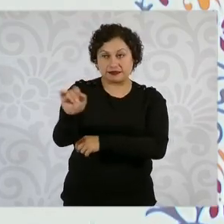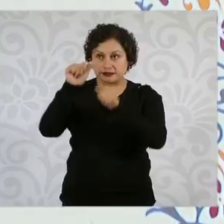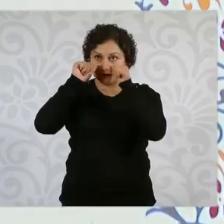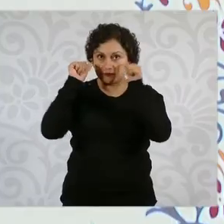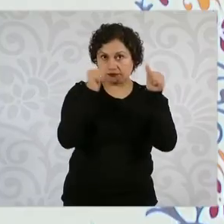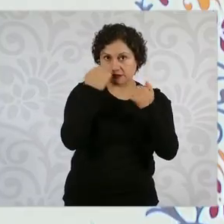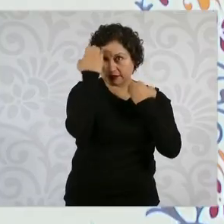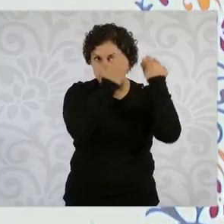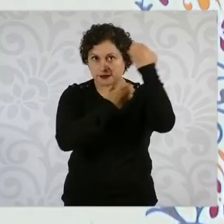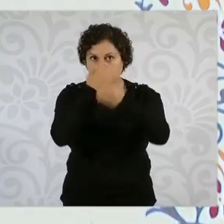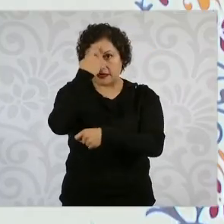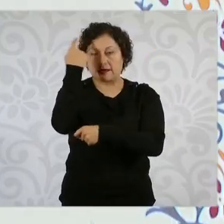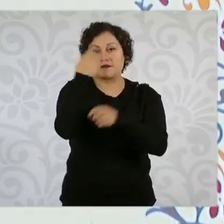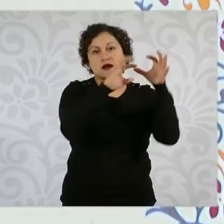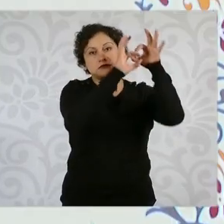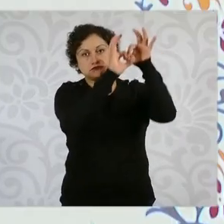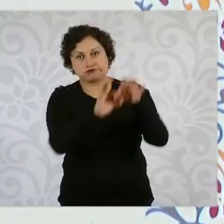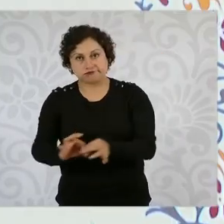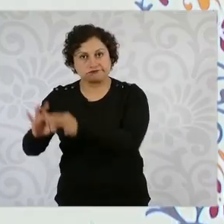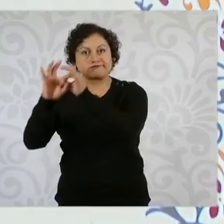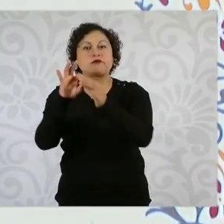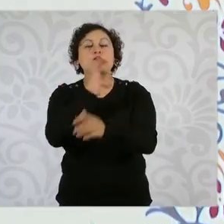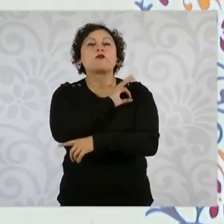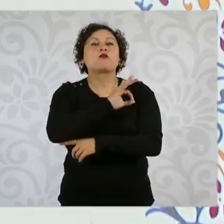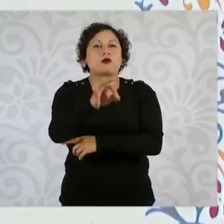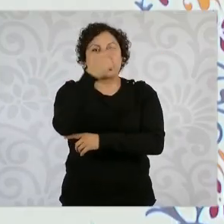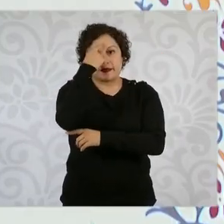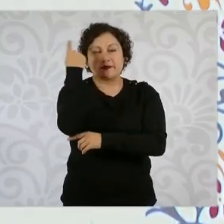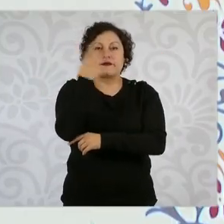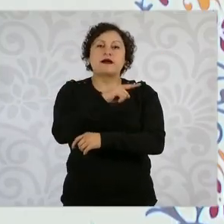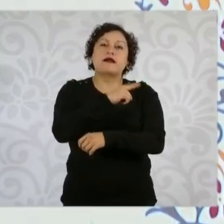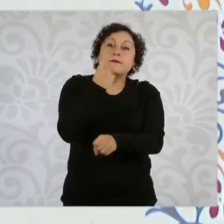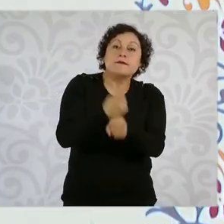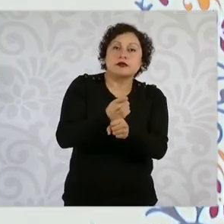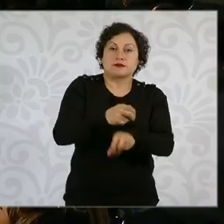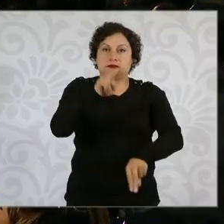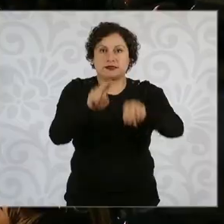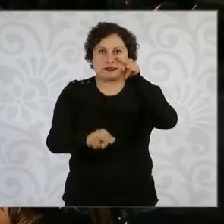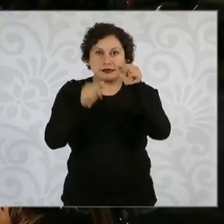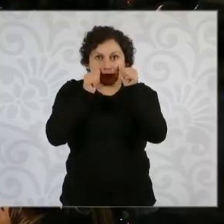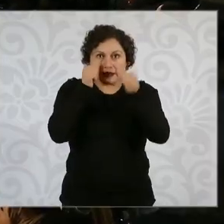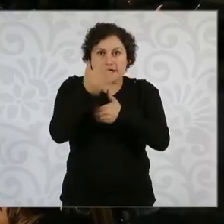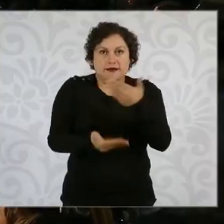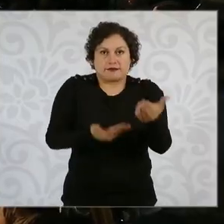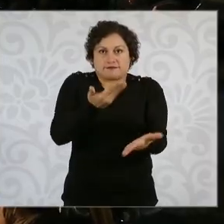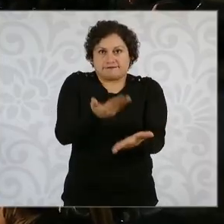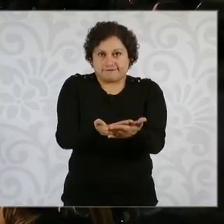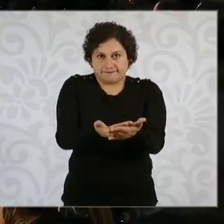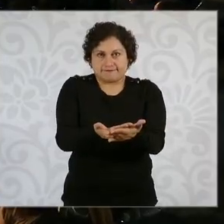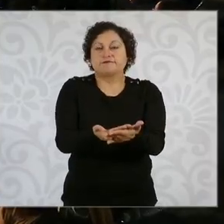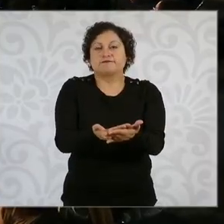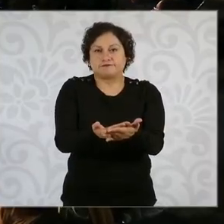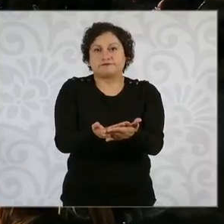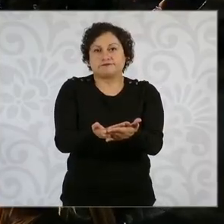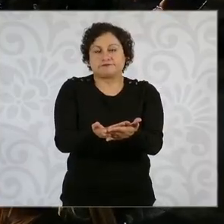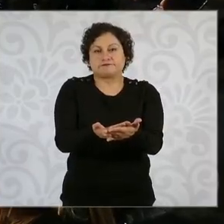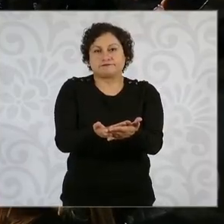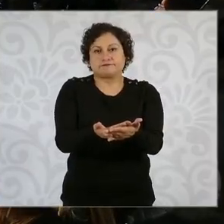logre la integración en la atención de primer nivel, en la consulta del primer nivel, así como lo hemos hecho en los